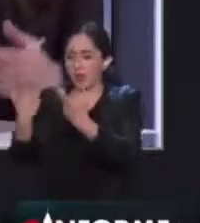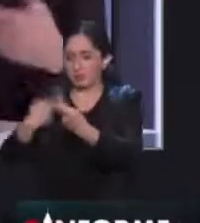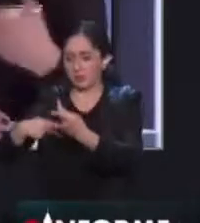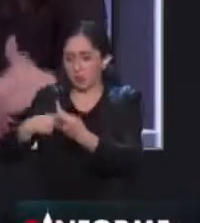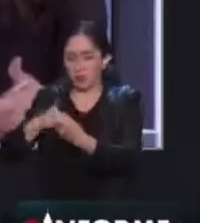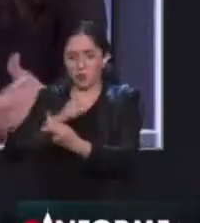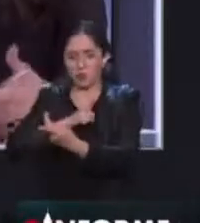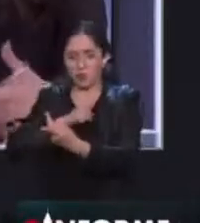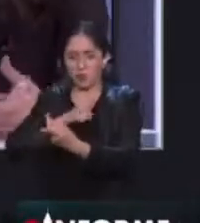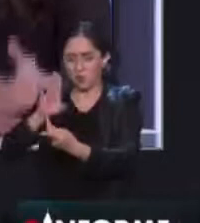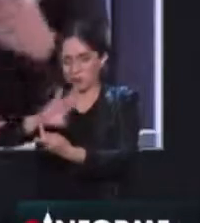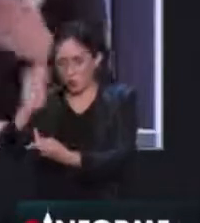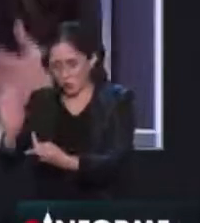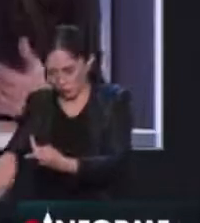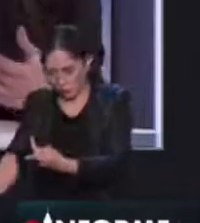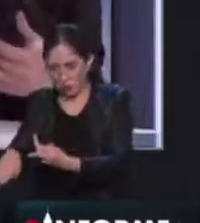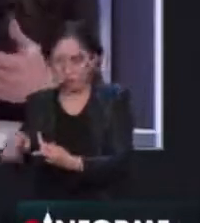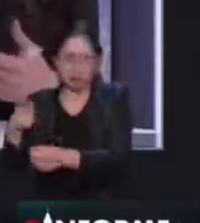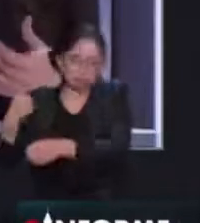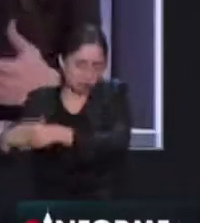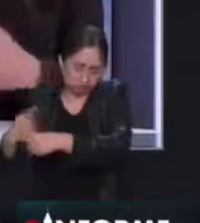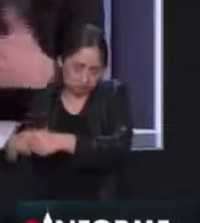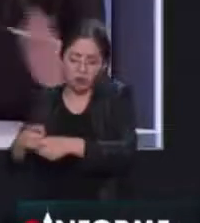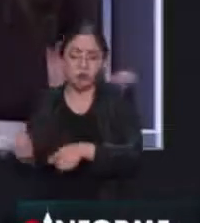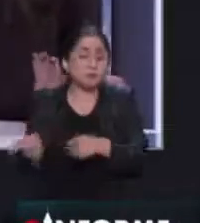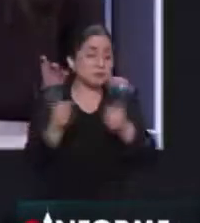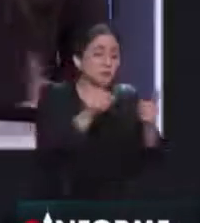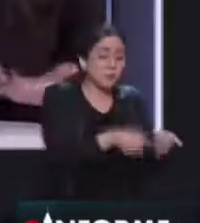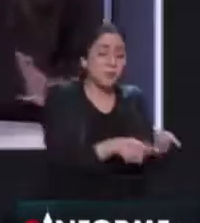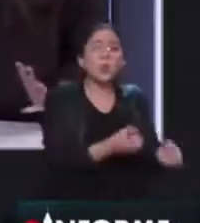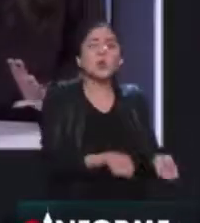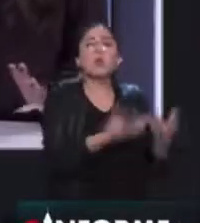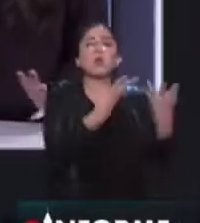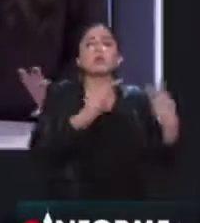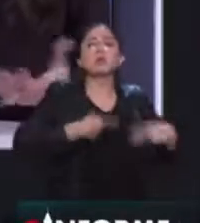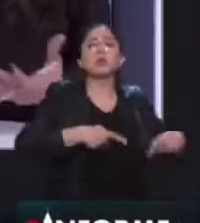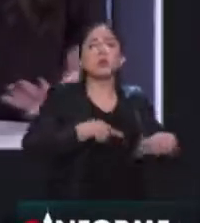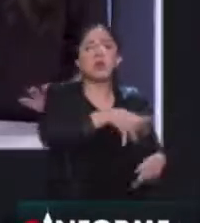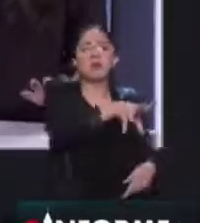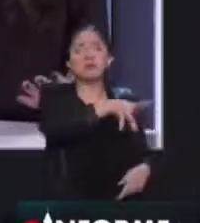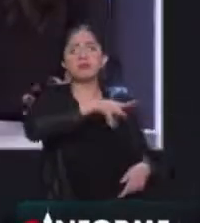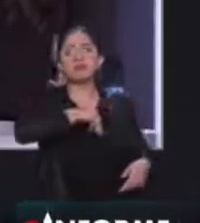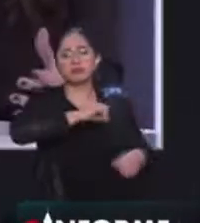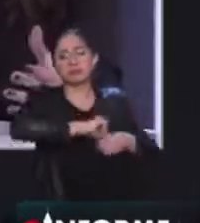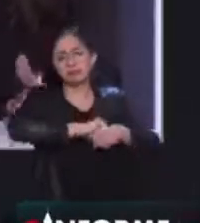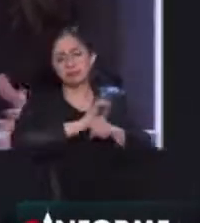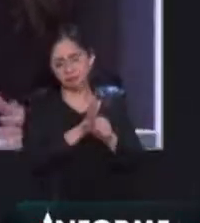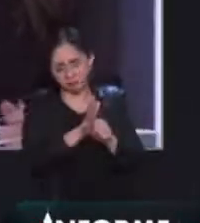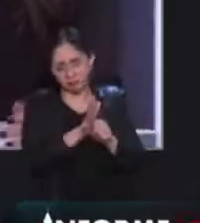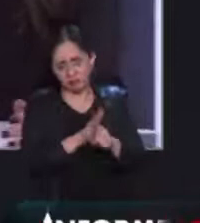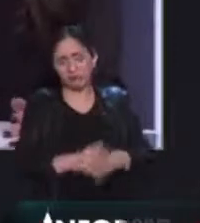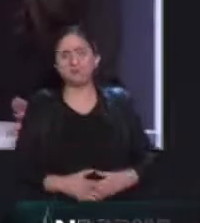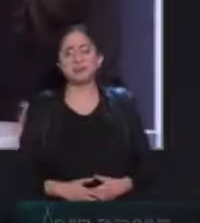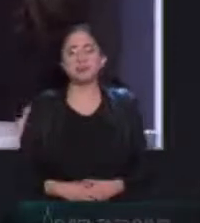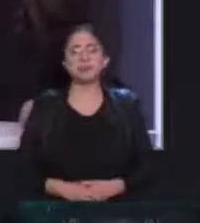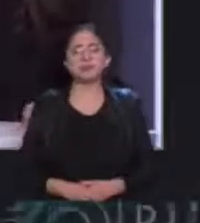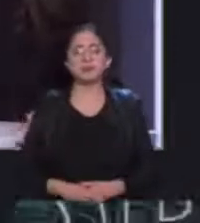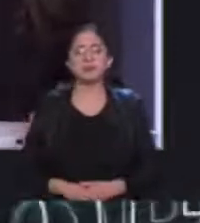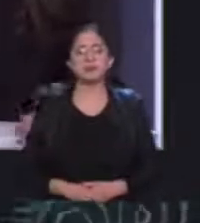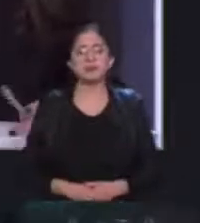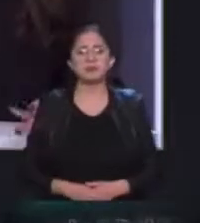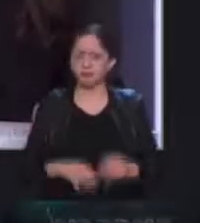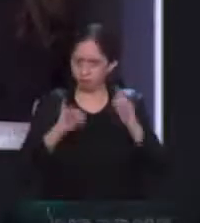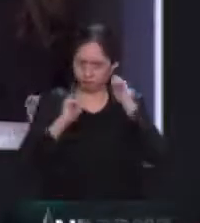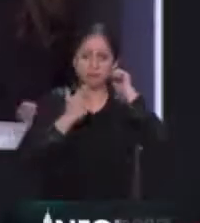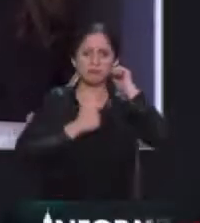afectaron el impacto del COVID-19 en una persona que ya tenía otras enfermedades, por ejemplo? Encantado, sí, con